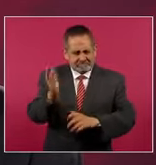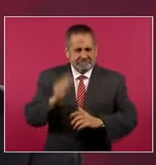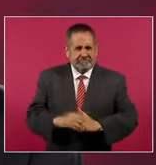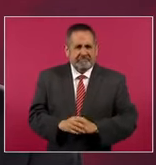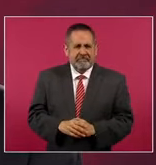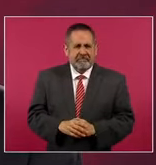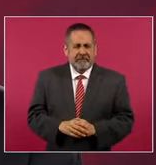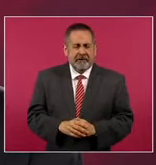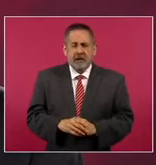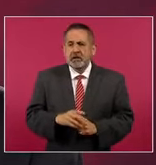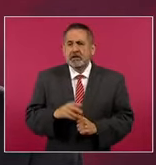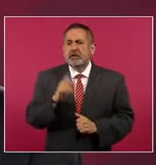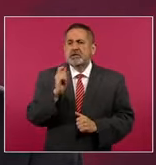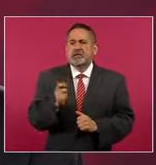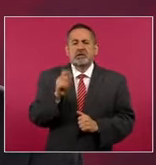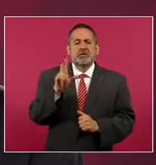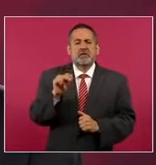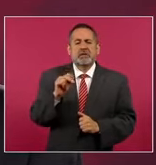no quede nada